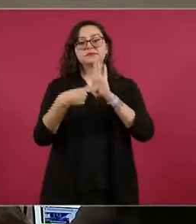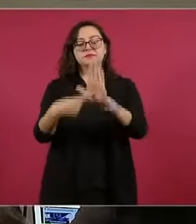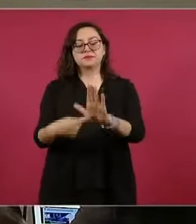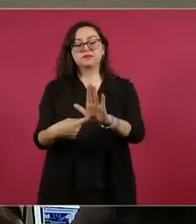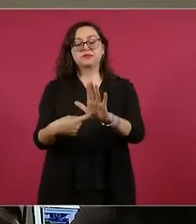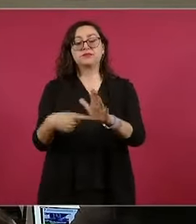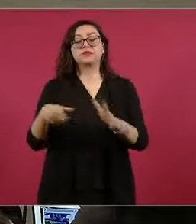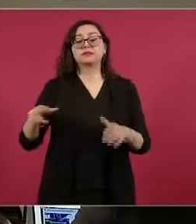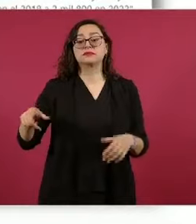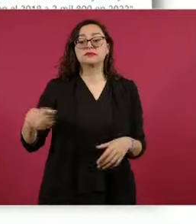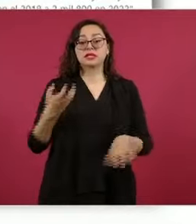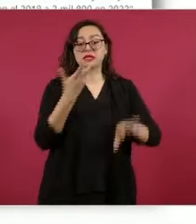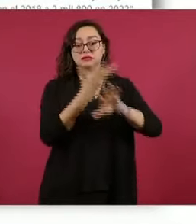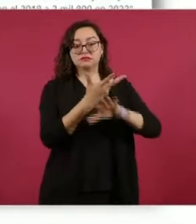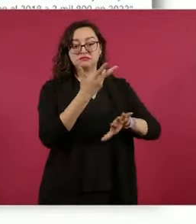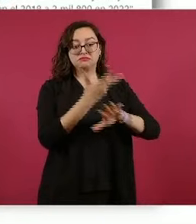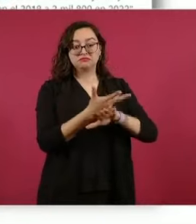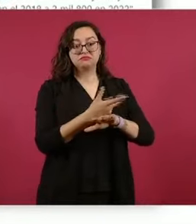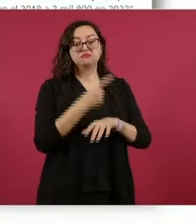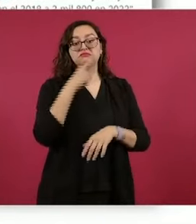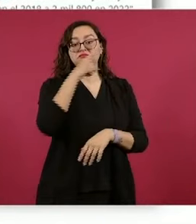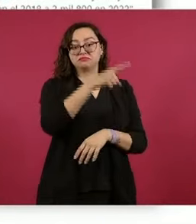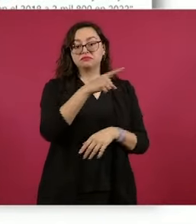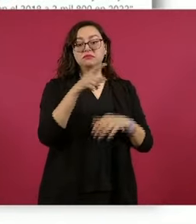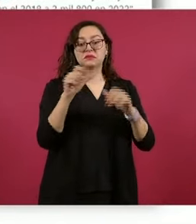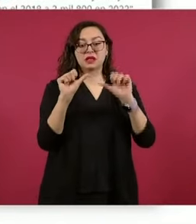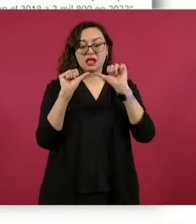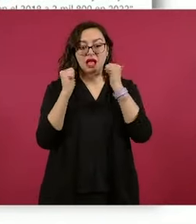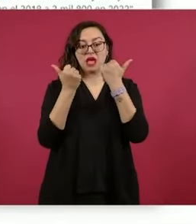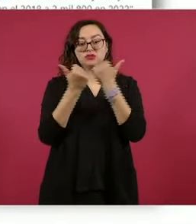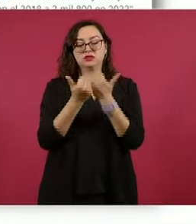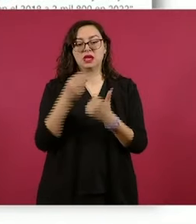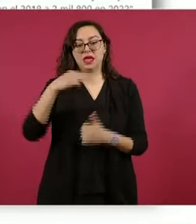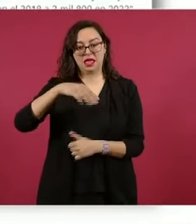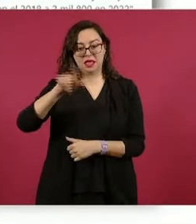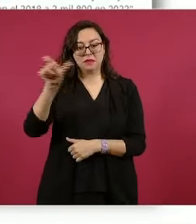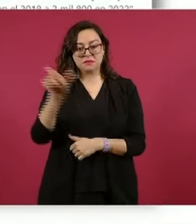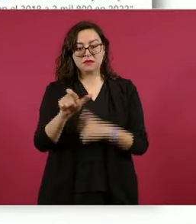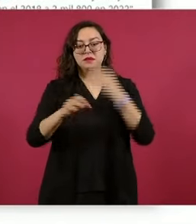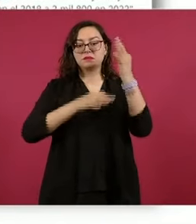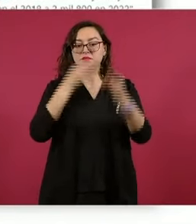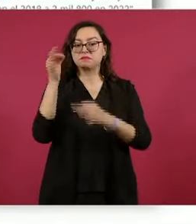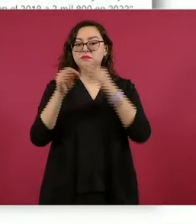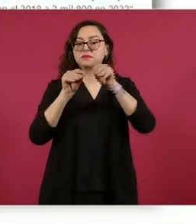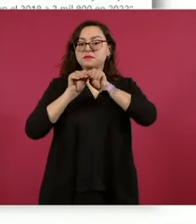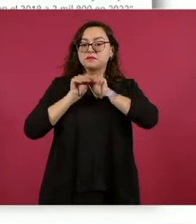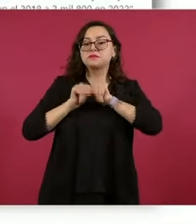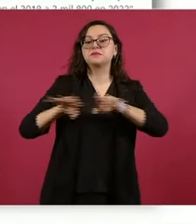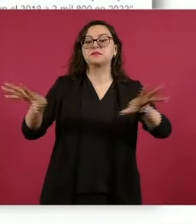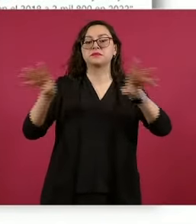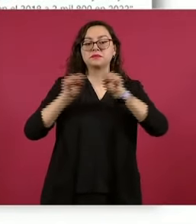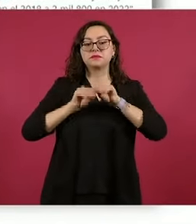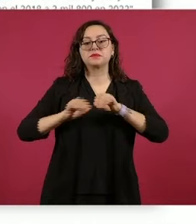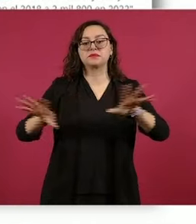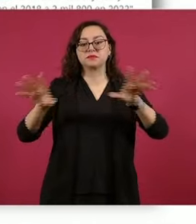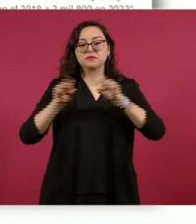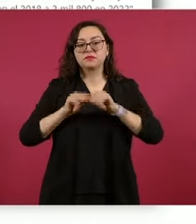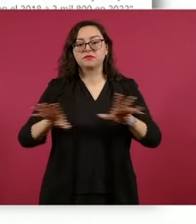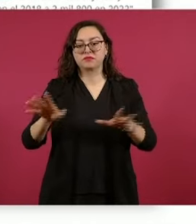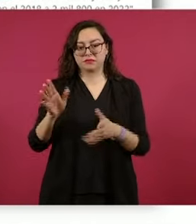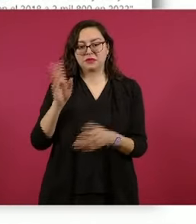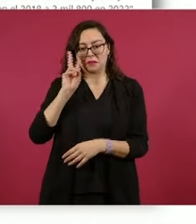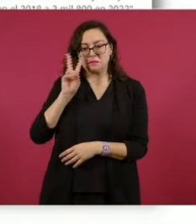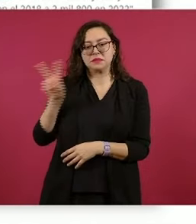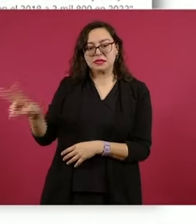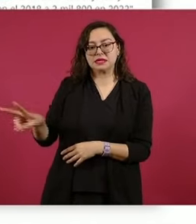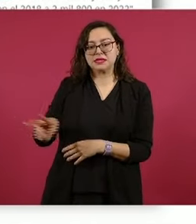diario estadounidense, la cuenta Sociedad Civil MX, dedicada a difundir mentiras sobre el presidente, los funcionarios,